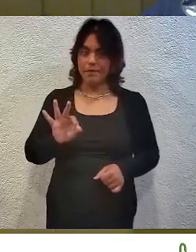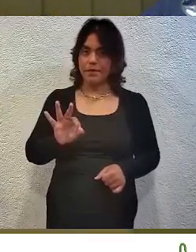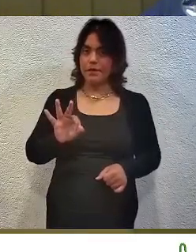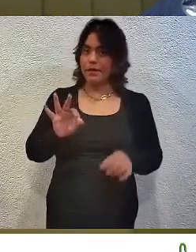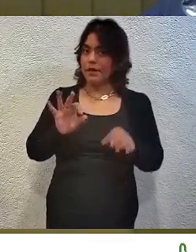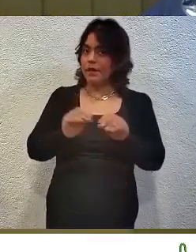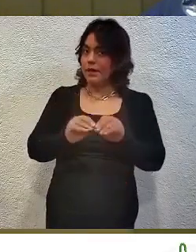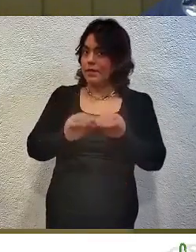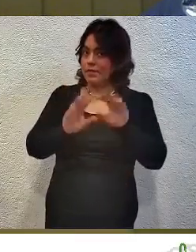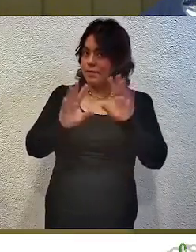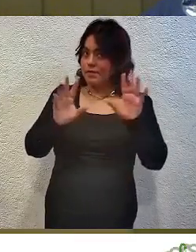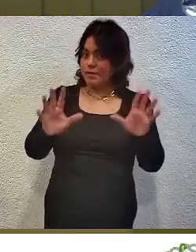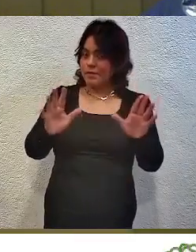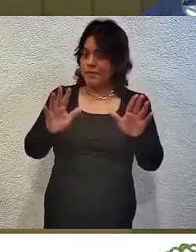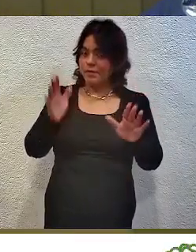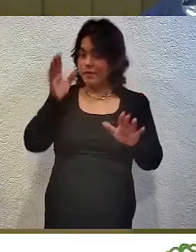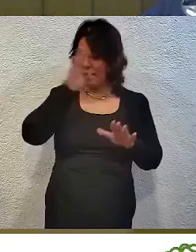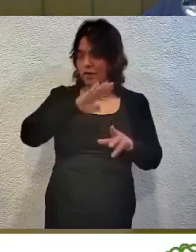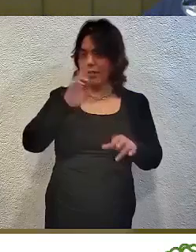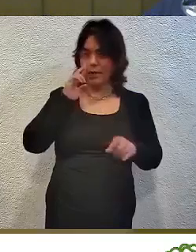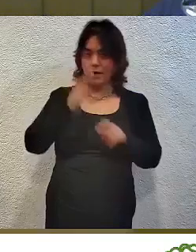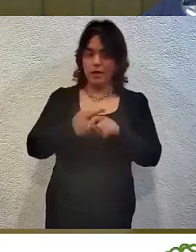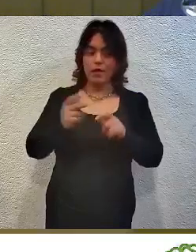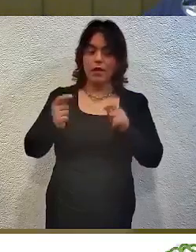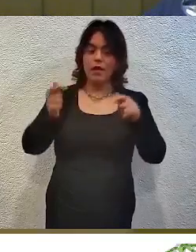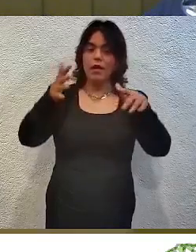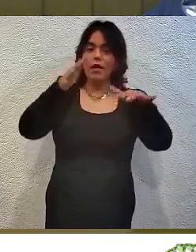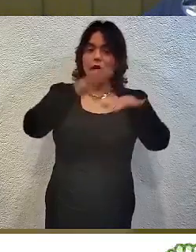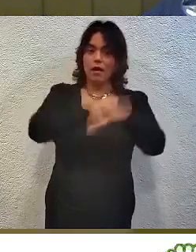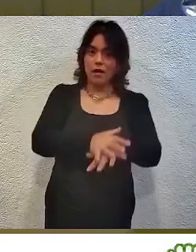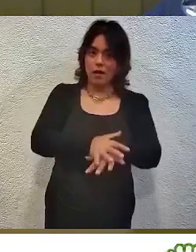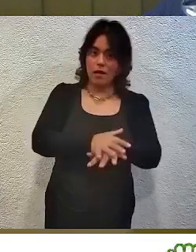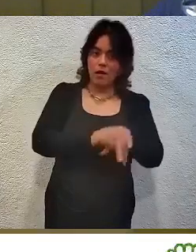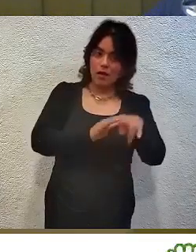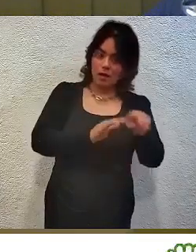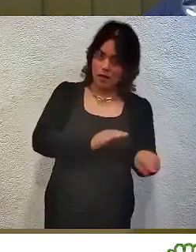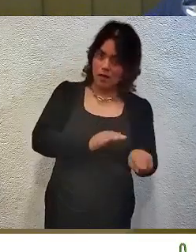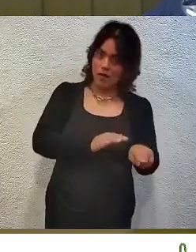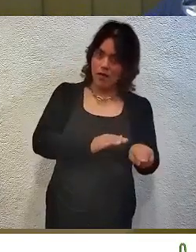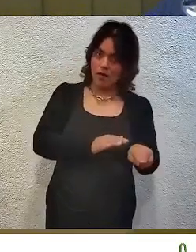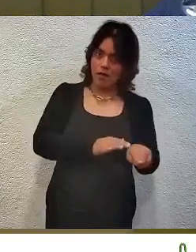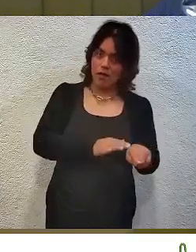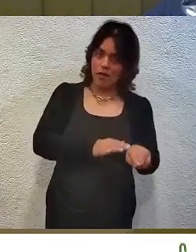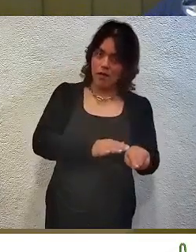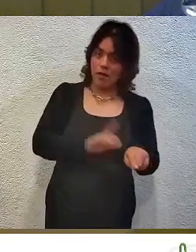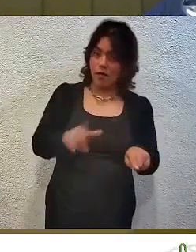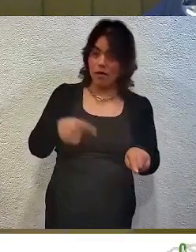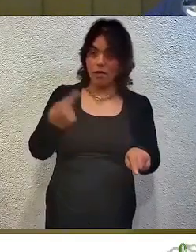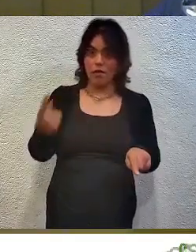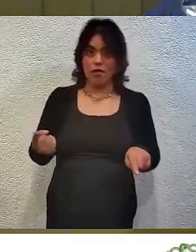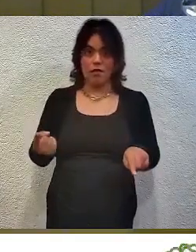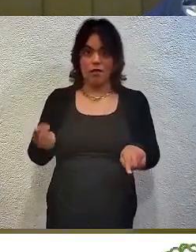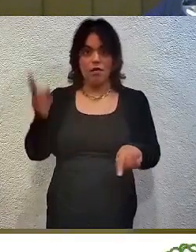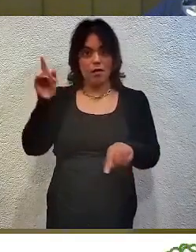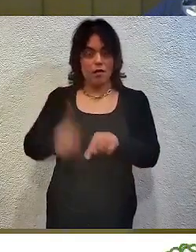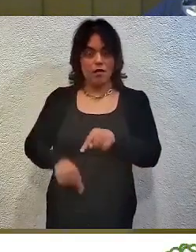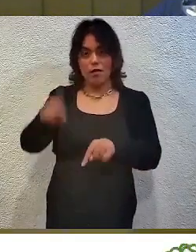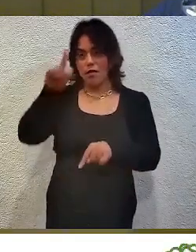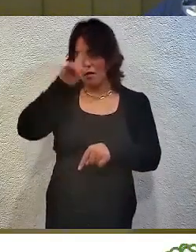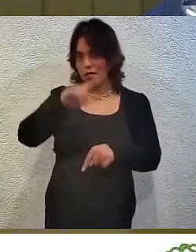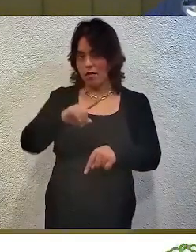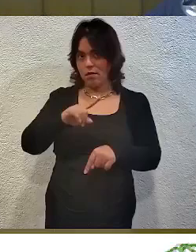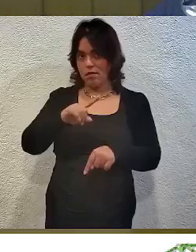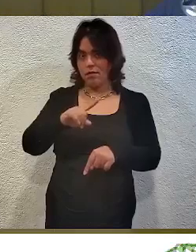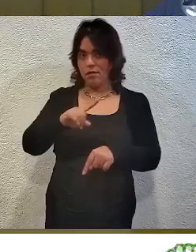claro eso: el procedimiento de responsabilidad administrativa no tiene por objeto suspender ni remover